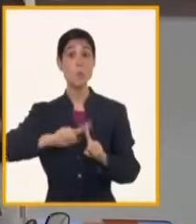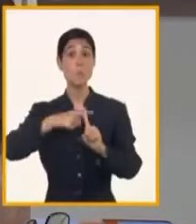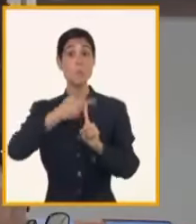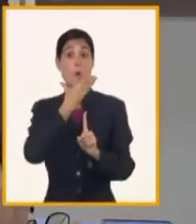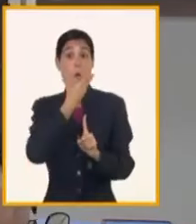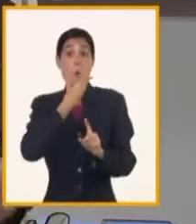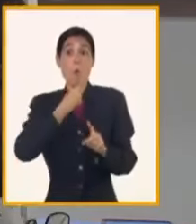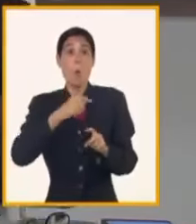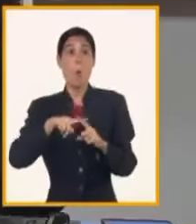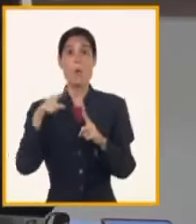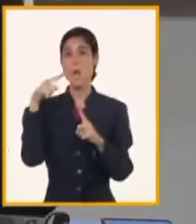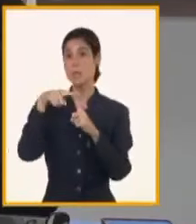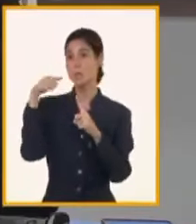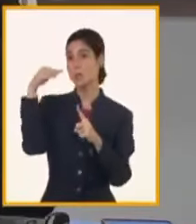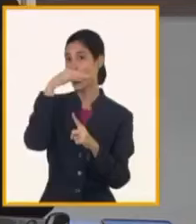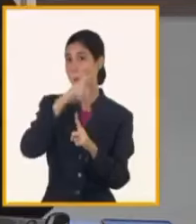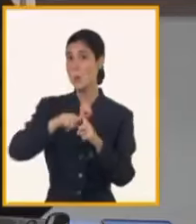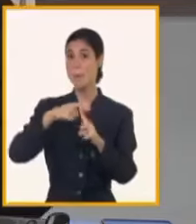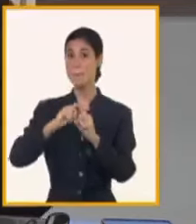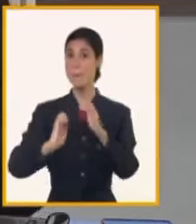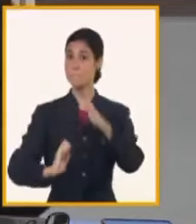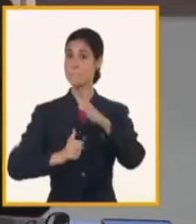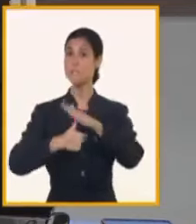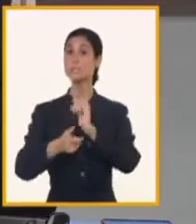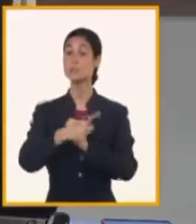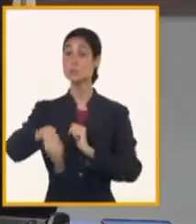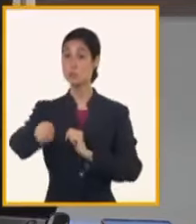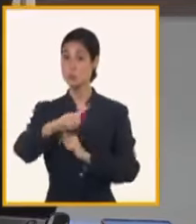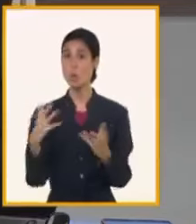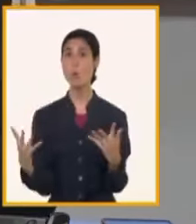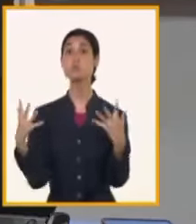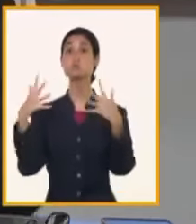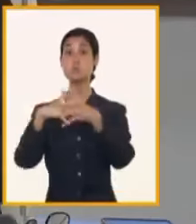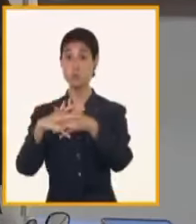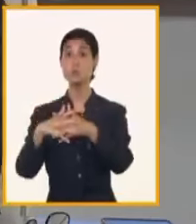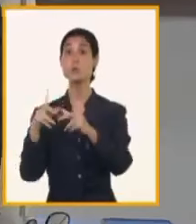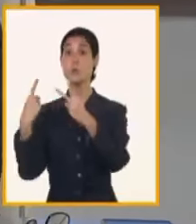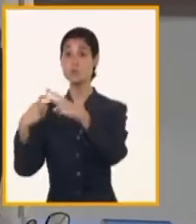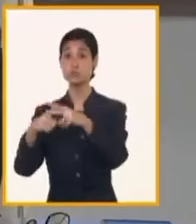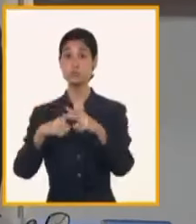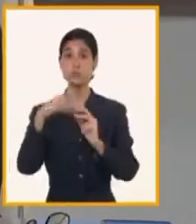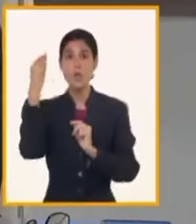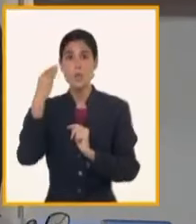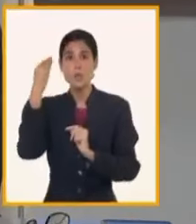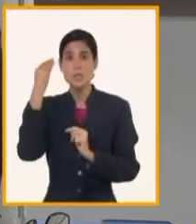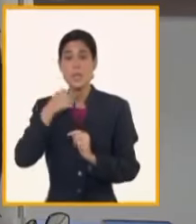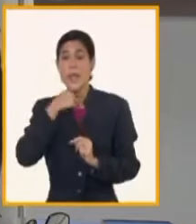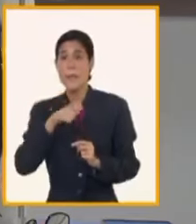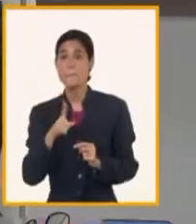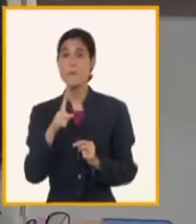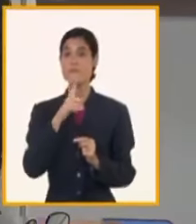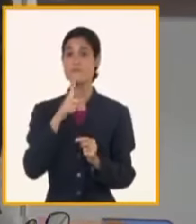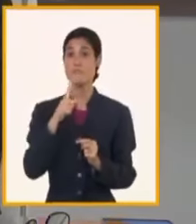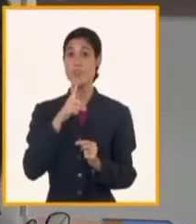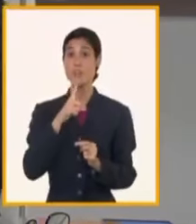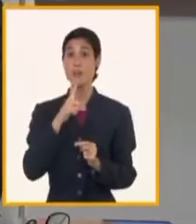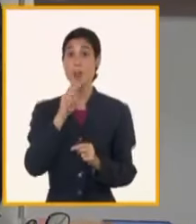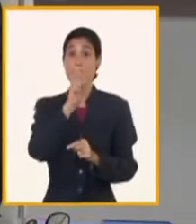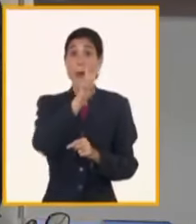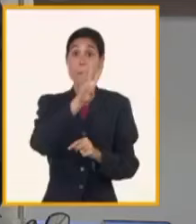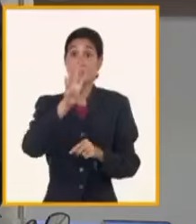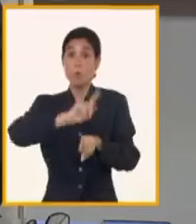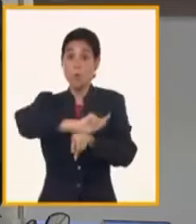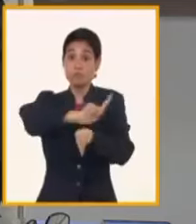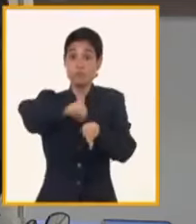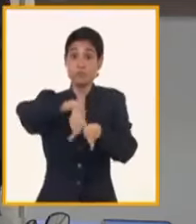electrónica con su presidenta al frente allí con su vicepresidente al frente y se pasaron viernes 24 horas sábado